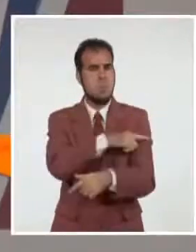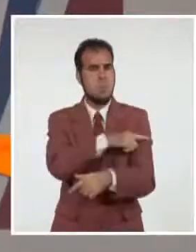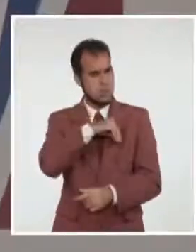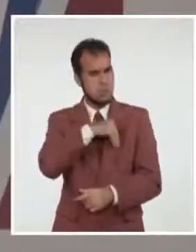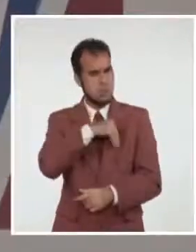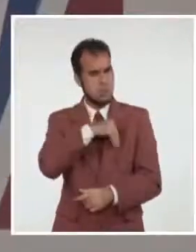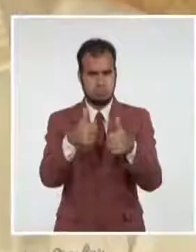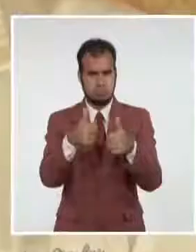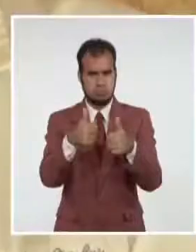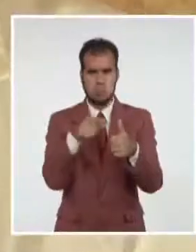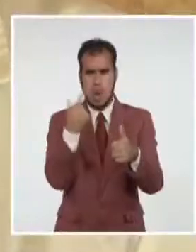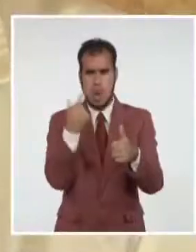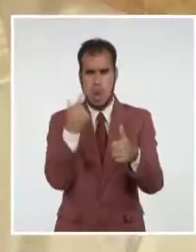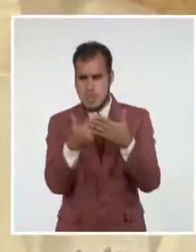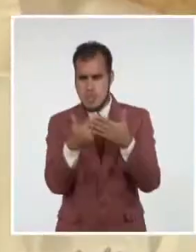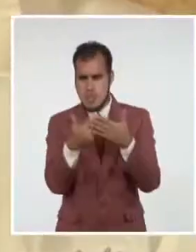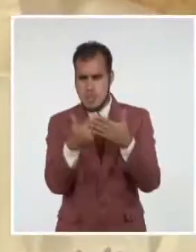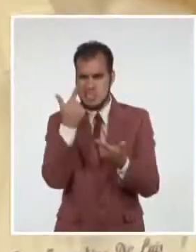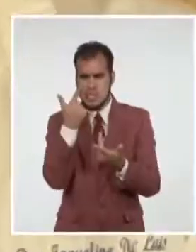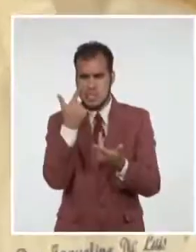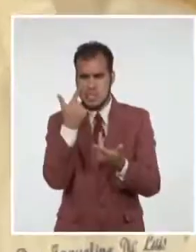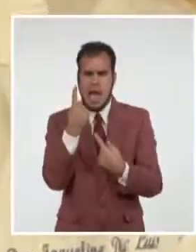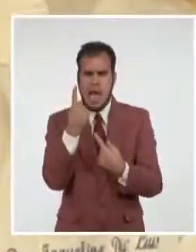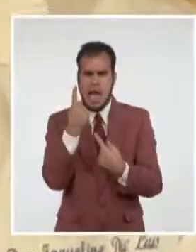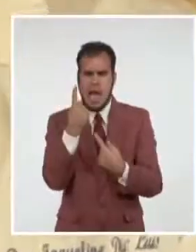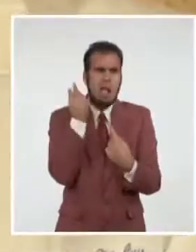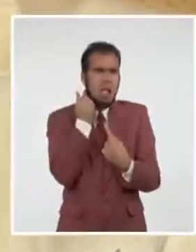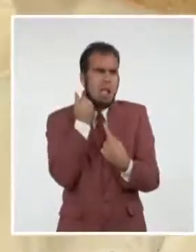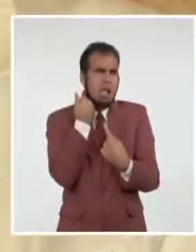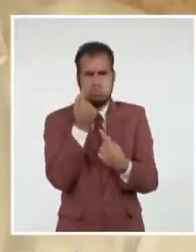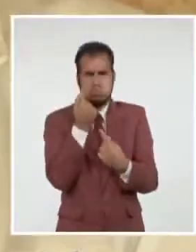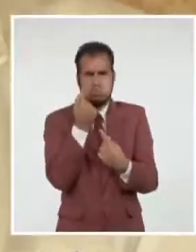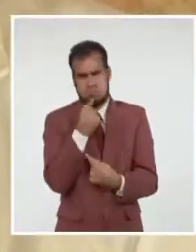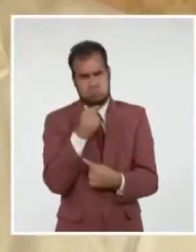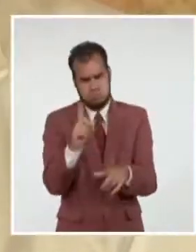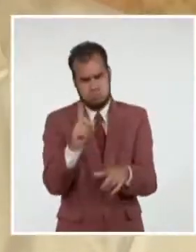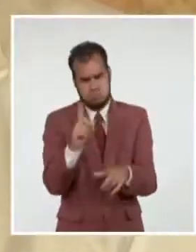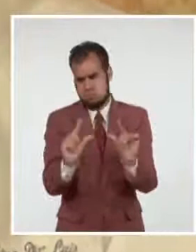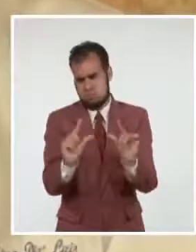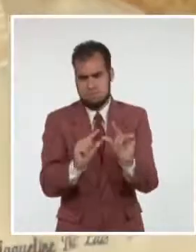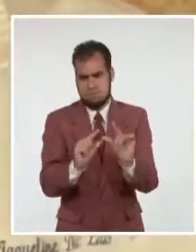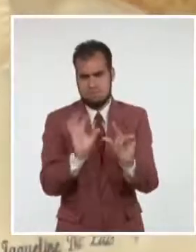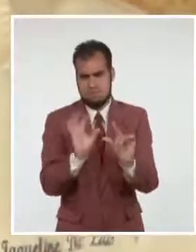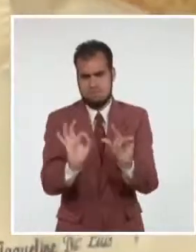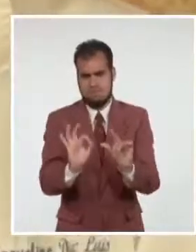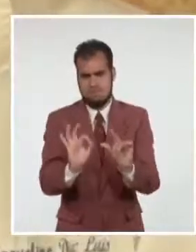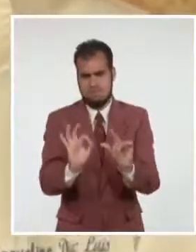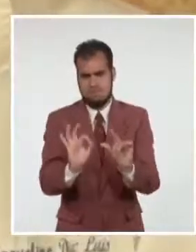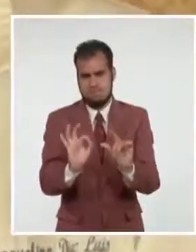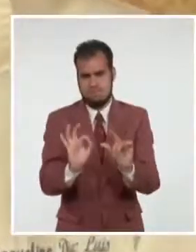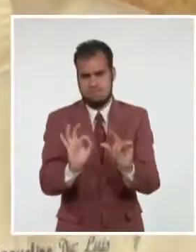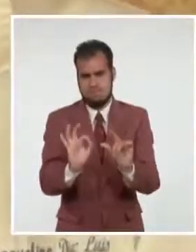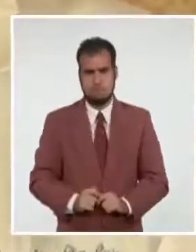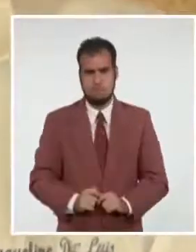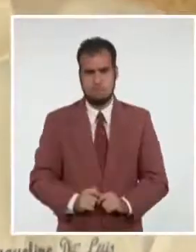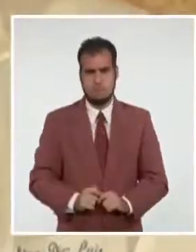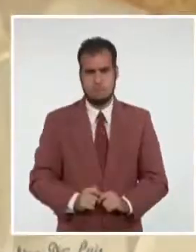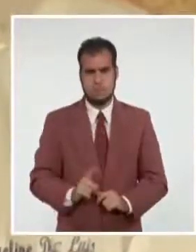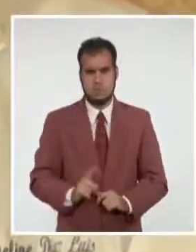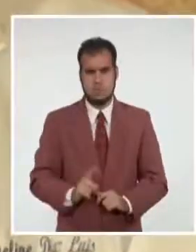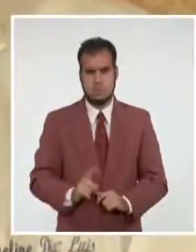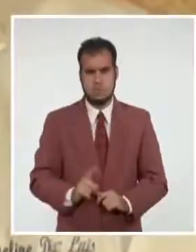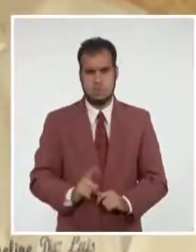un mínimo de reacciones adversas leves, las que se han producido en el proceso de observación, y